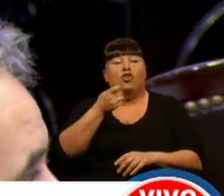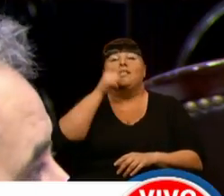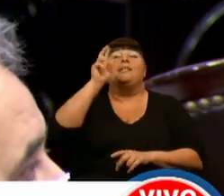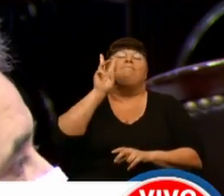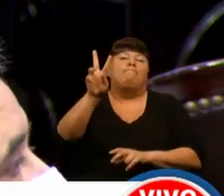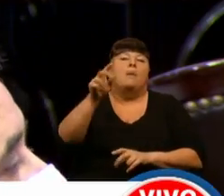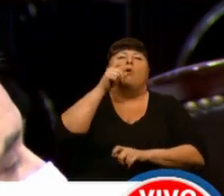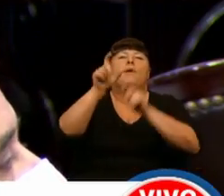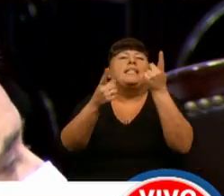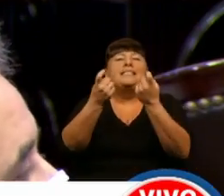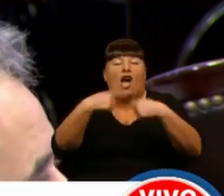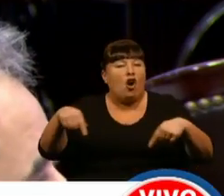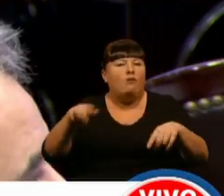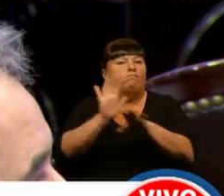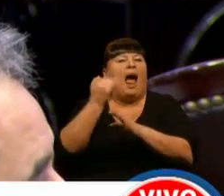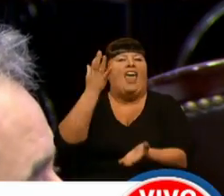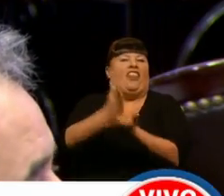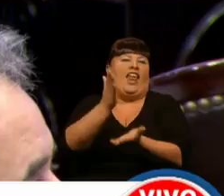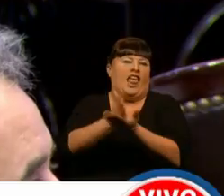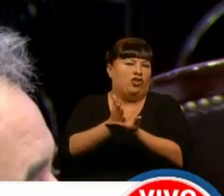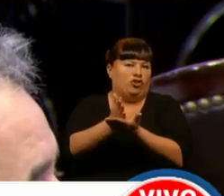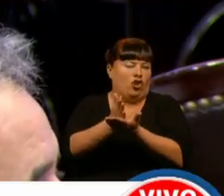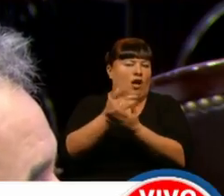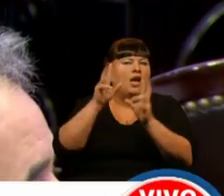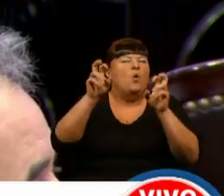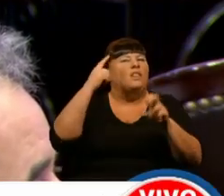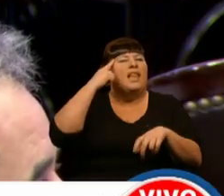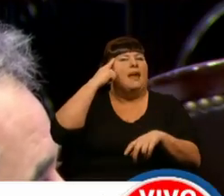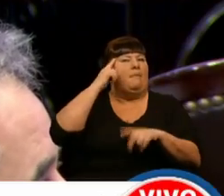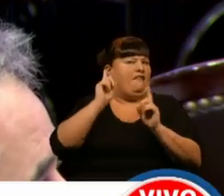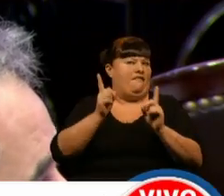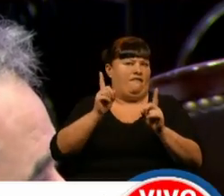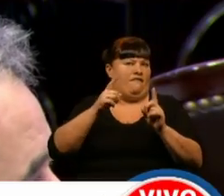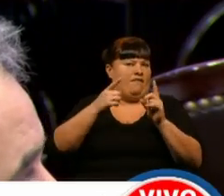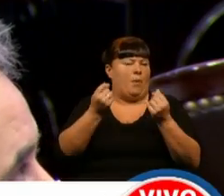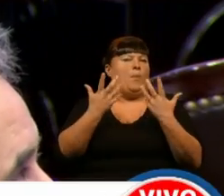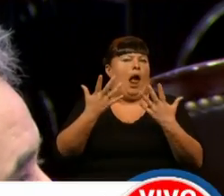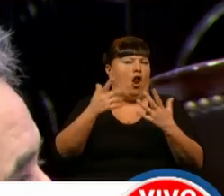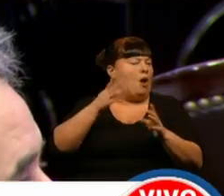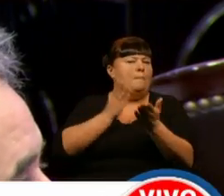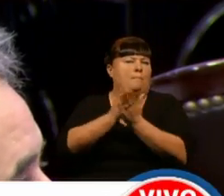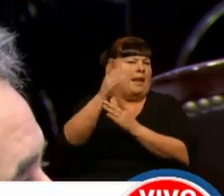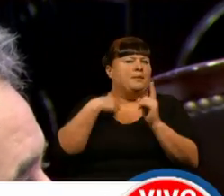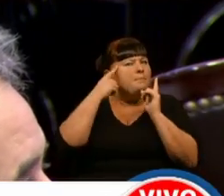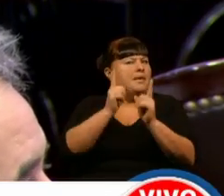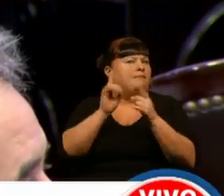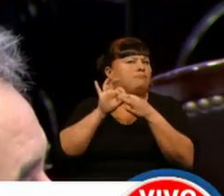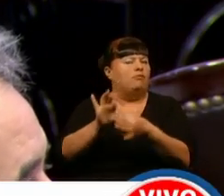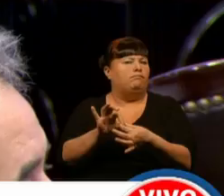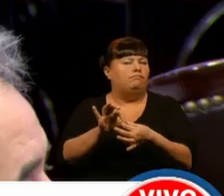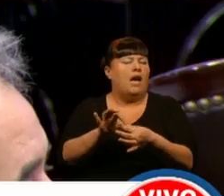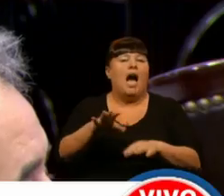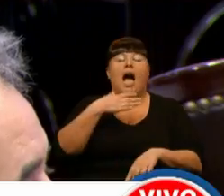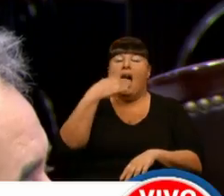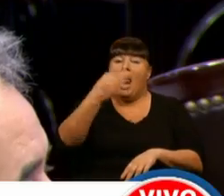hay un derecho es un precepto que sigue teniendo gran valor y lo va a tener por siempre y la